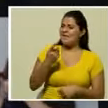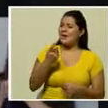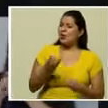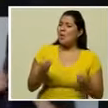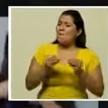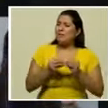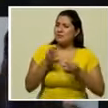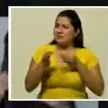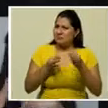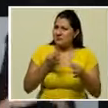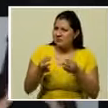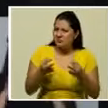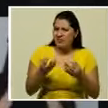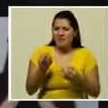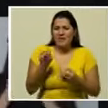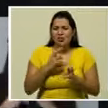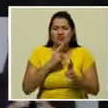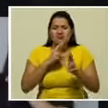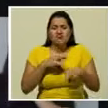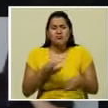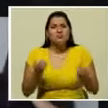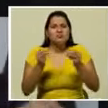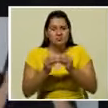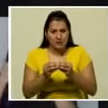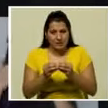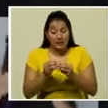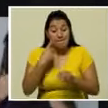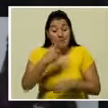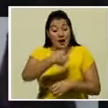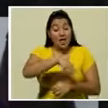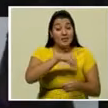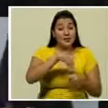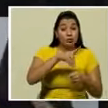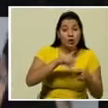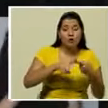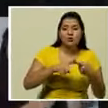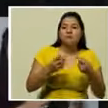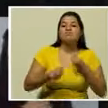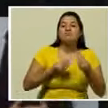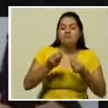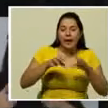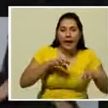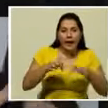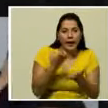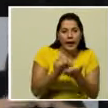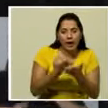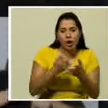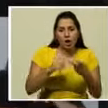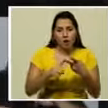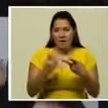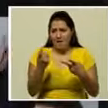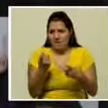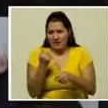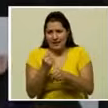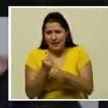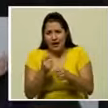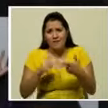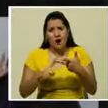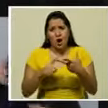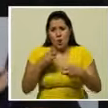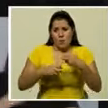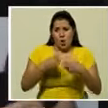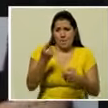país muchas respuestas. Para los legisladores, el tema de la reactivación económica, el desempleo y la crisis financiera de la Caja Costarricense de Seguro